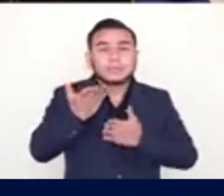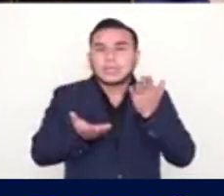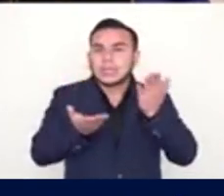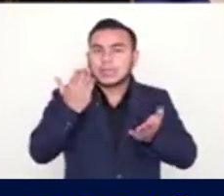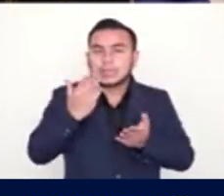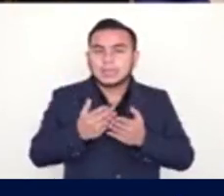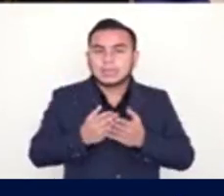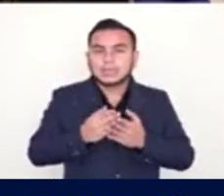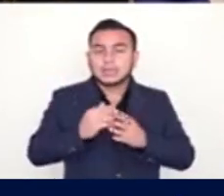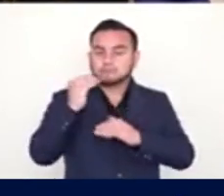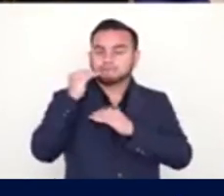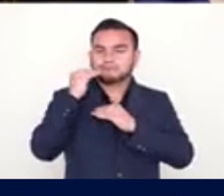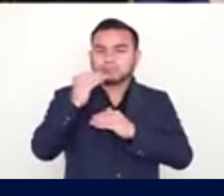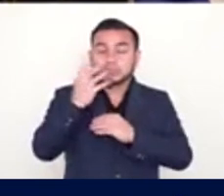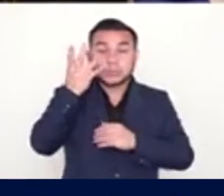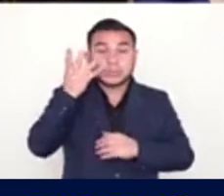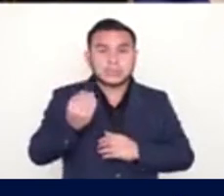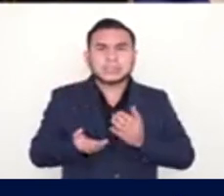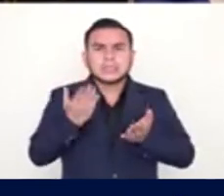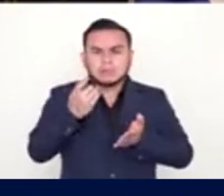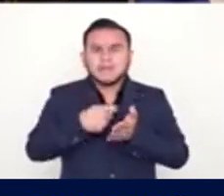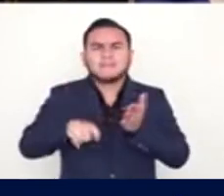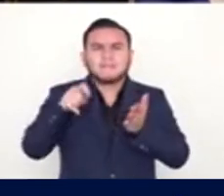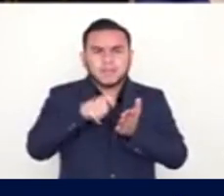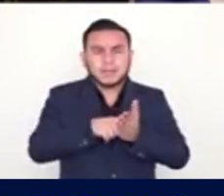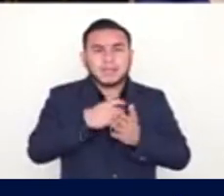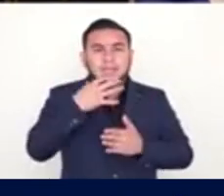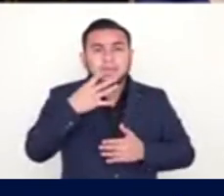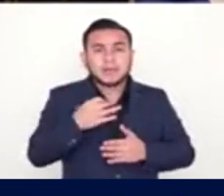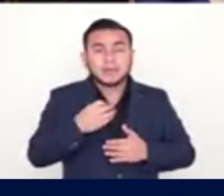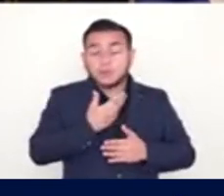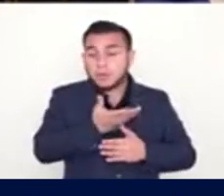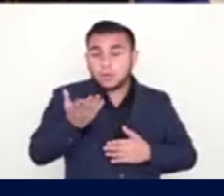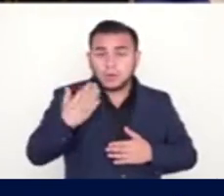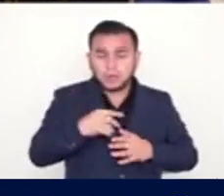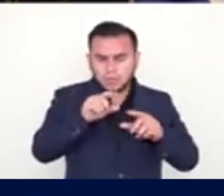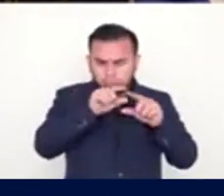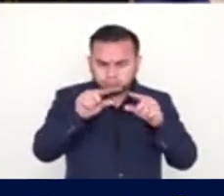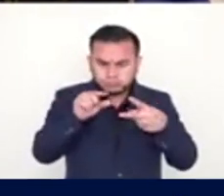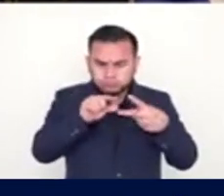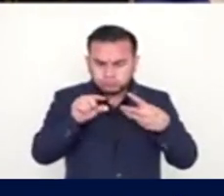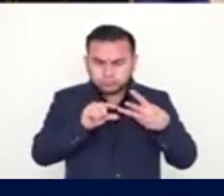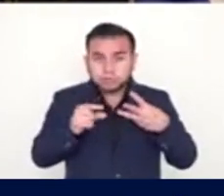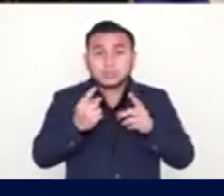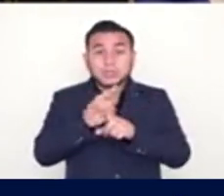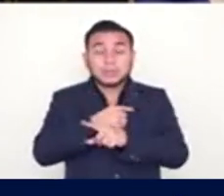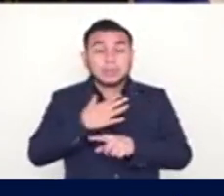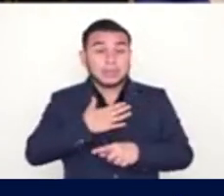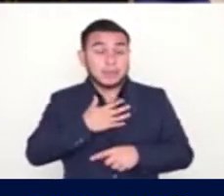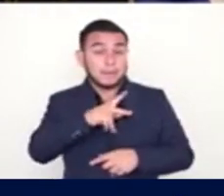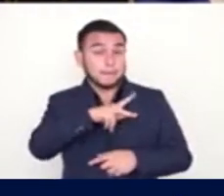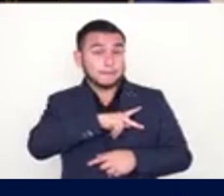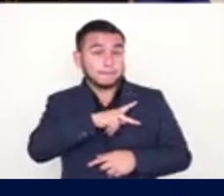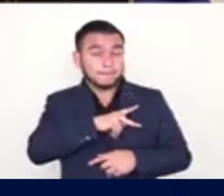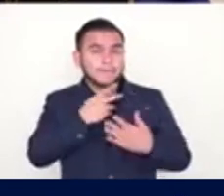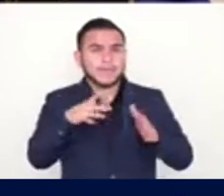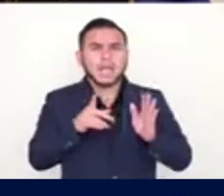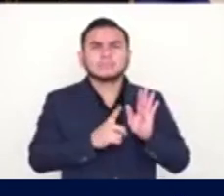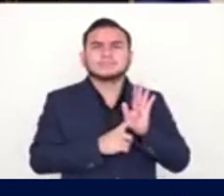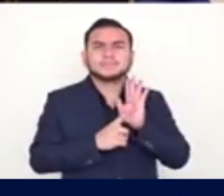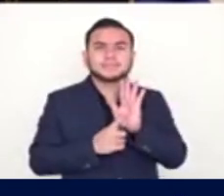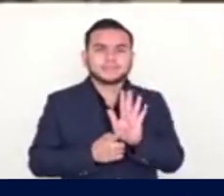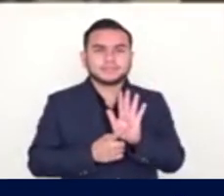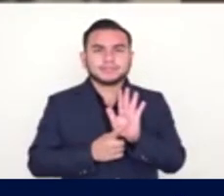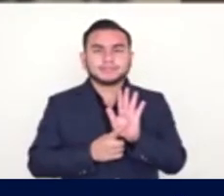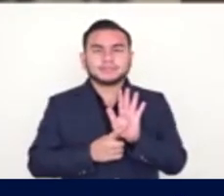fecha límite, estoy seguro que podemos firmarlo luego si se arreglaran algunas cláusulas. Yo en lo personal, y lo he dicho y lo hemos demostrado,